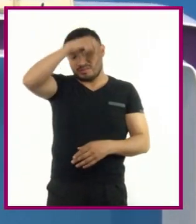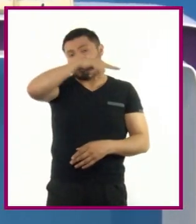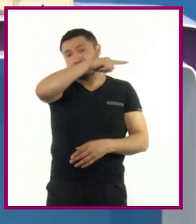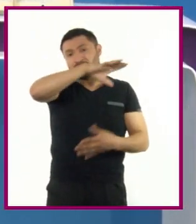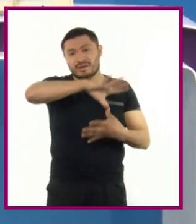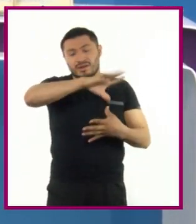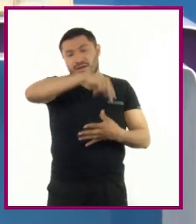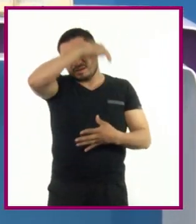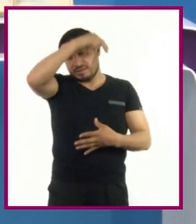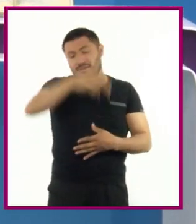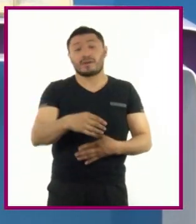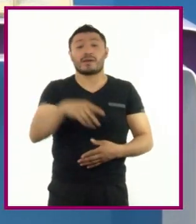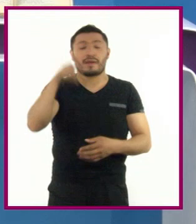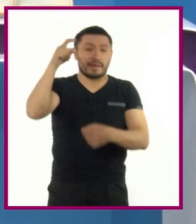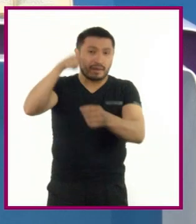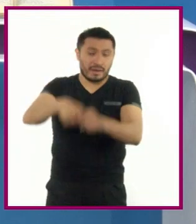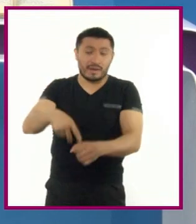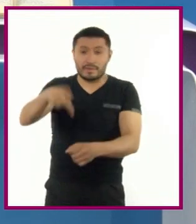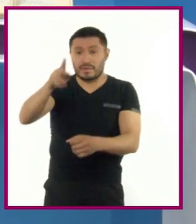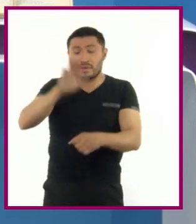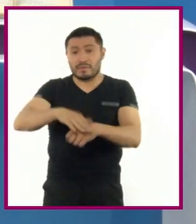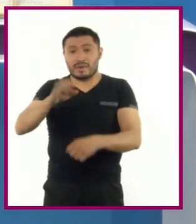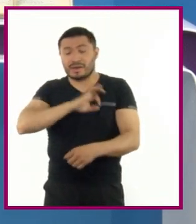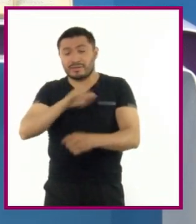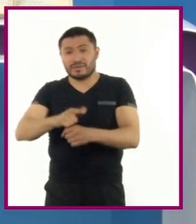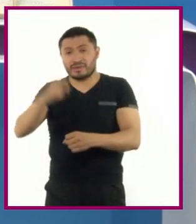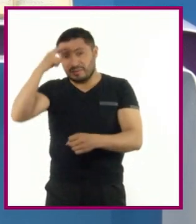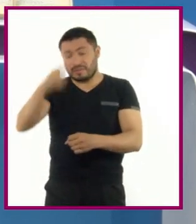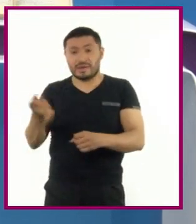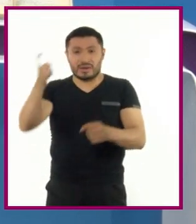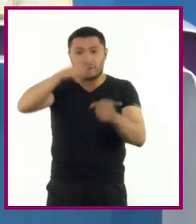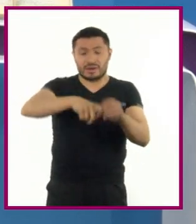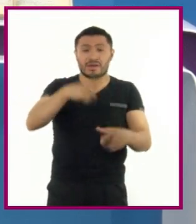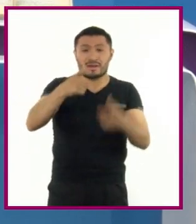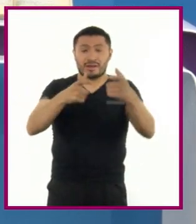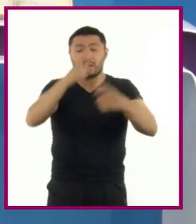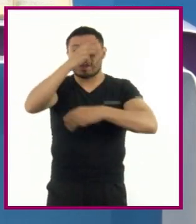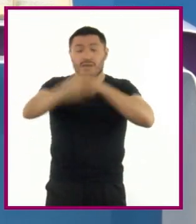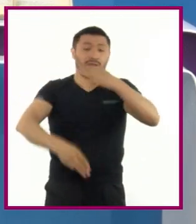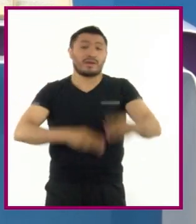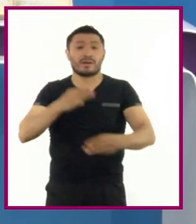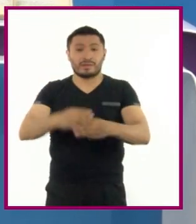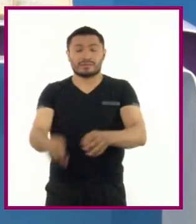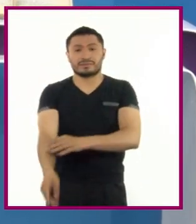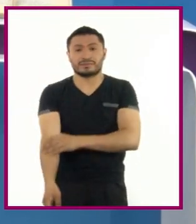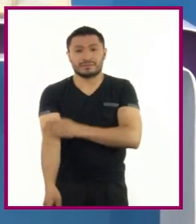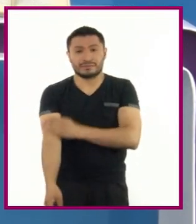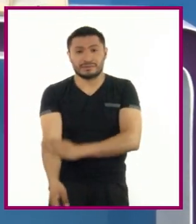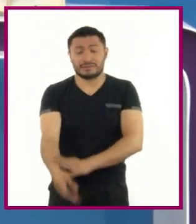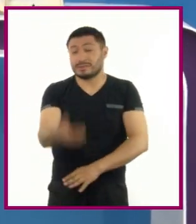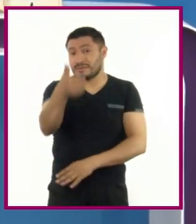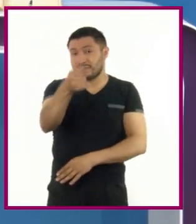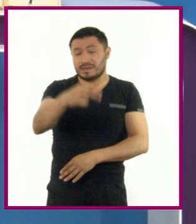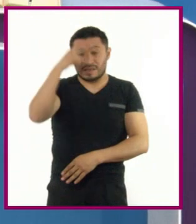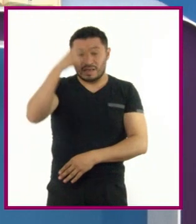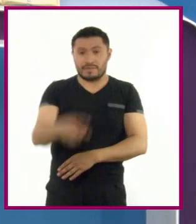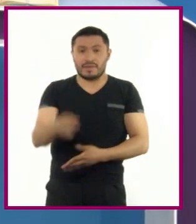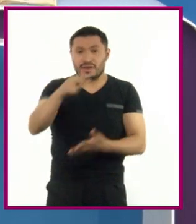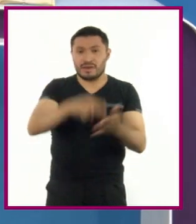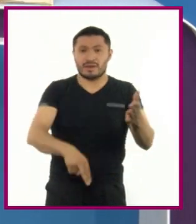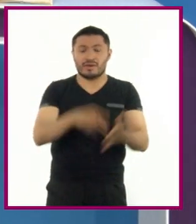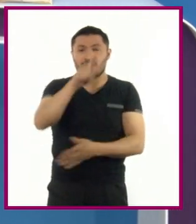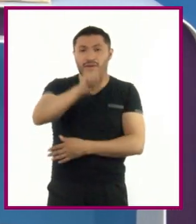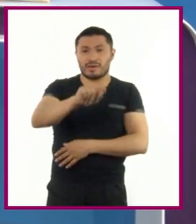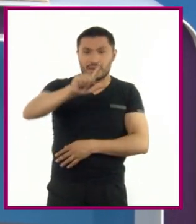pero especialmente la entrada de México al mundo económicamente globalizado. Así México firmó un tratado de